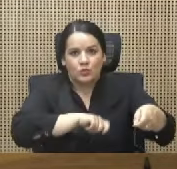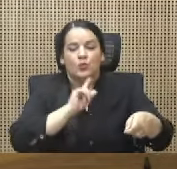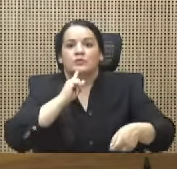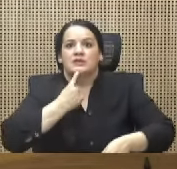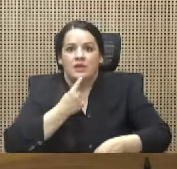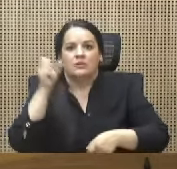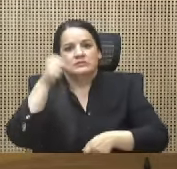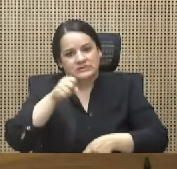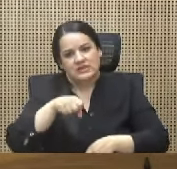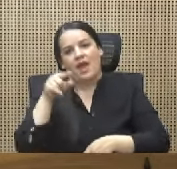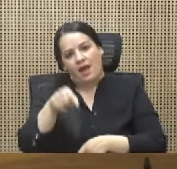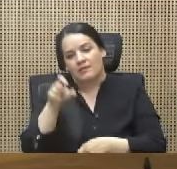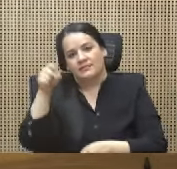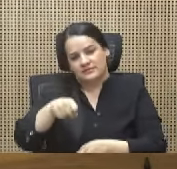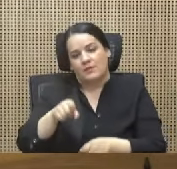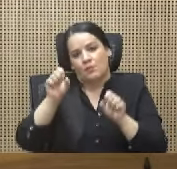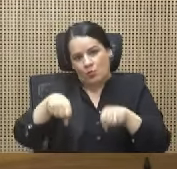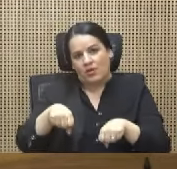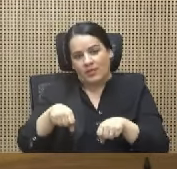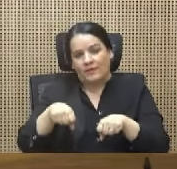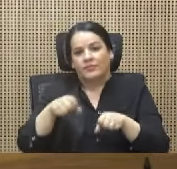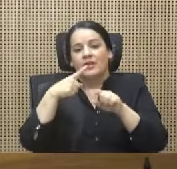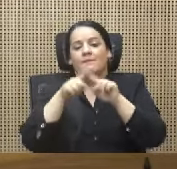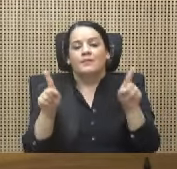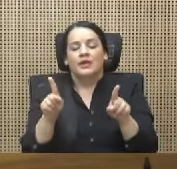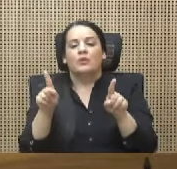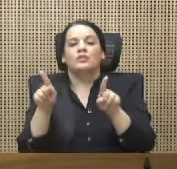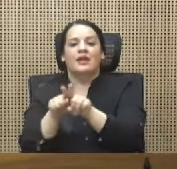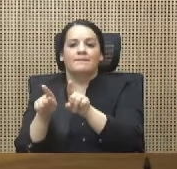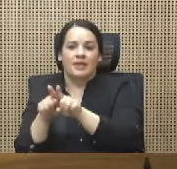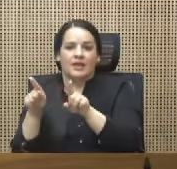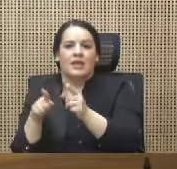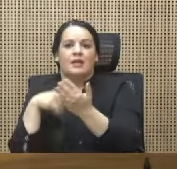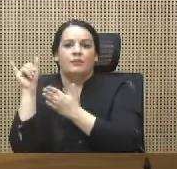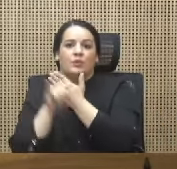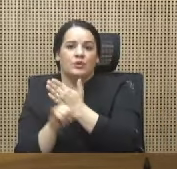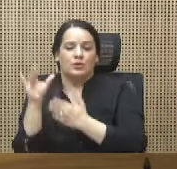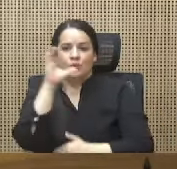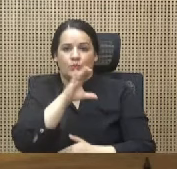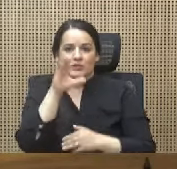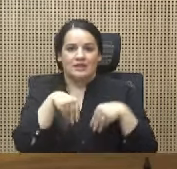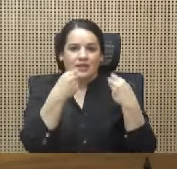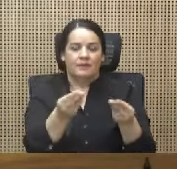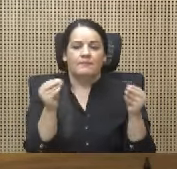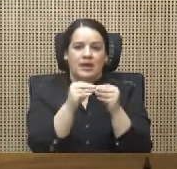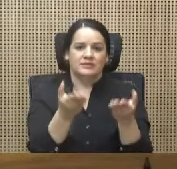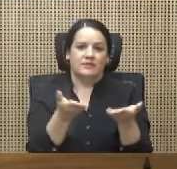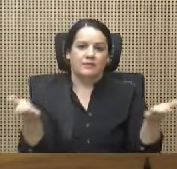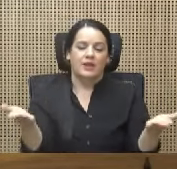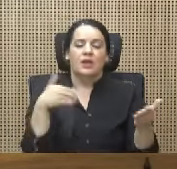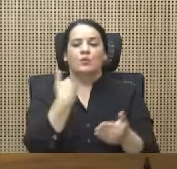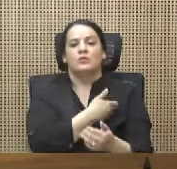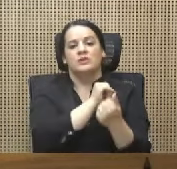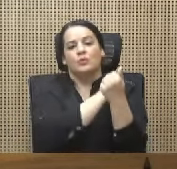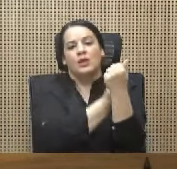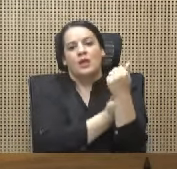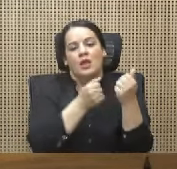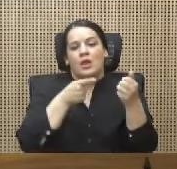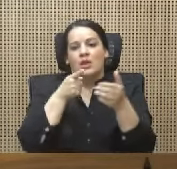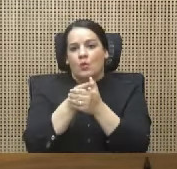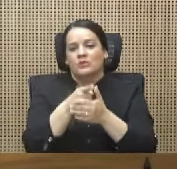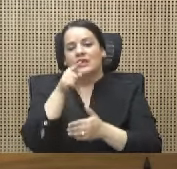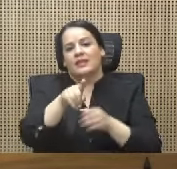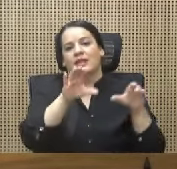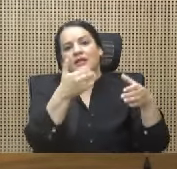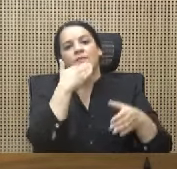mismo tiempo, es un proyecto que busca darle más herramientas a nuestras autoridades para combatir el crimen organizado e investigar este tipo de